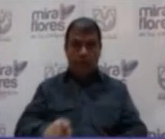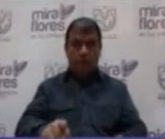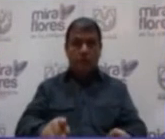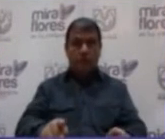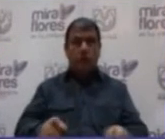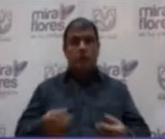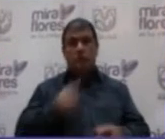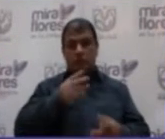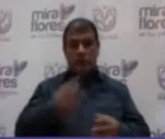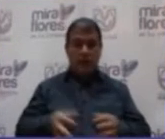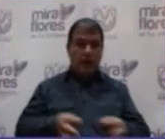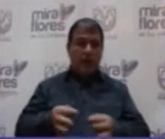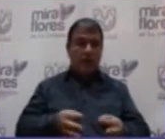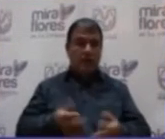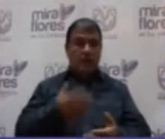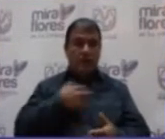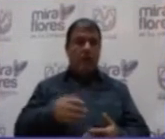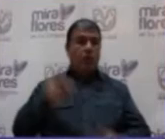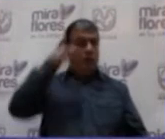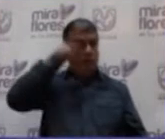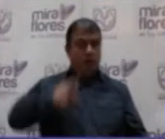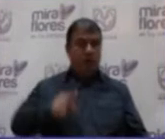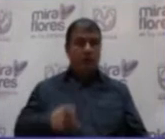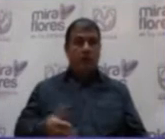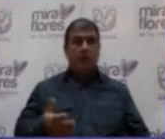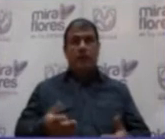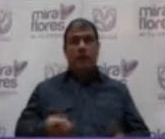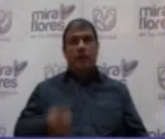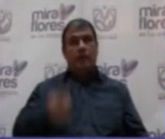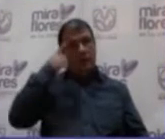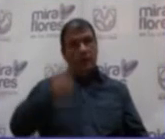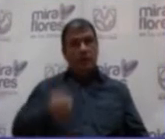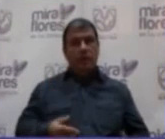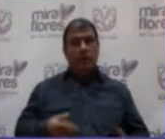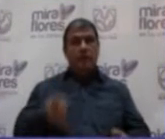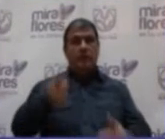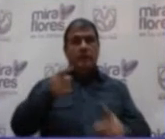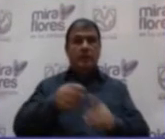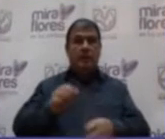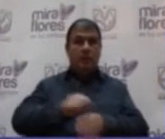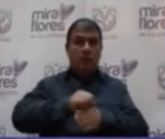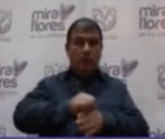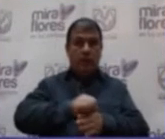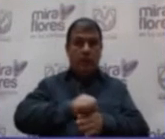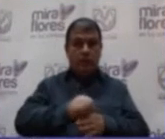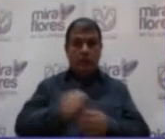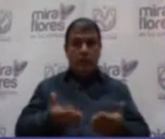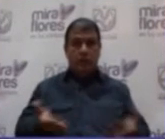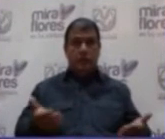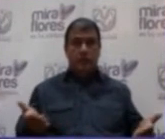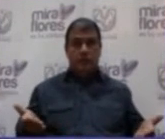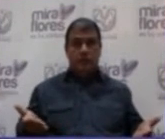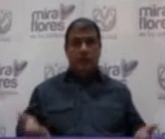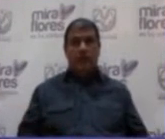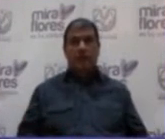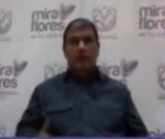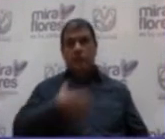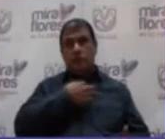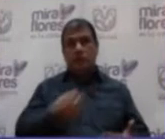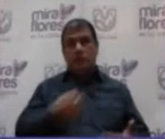ha catalogado como un privilegio. Creo que en el sentido práctico de las cosas, me gustaría